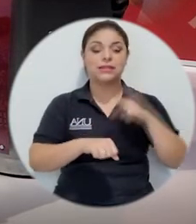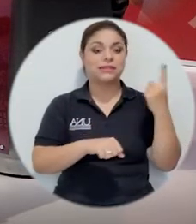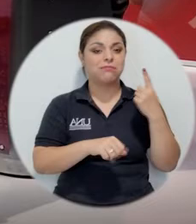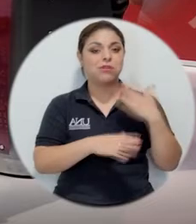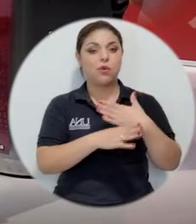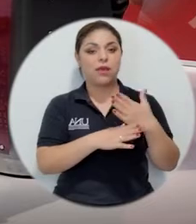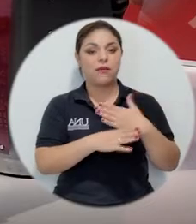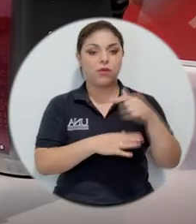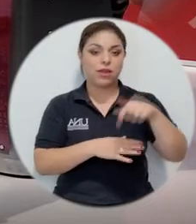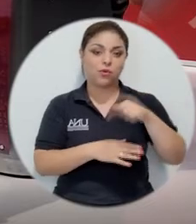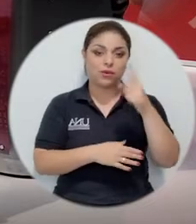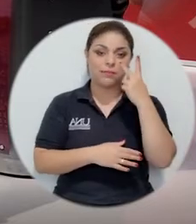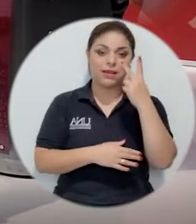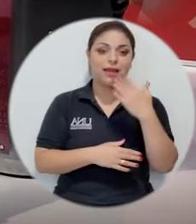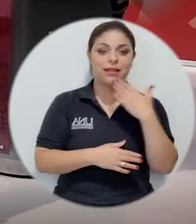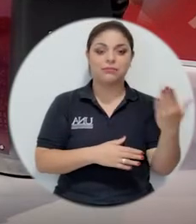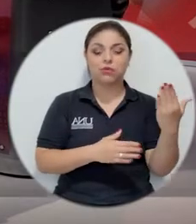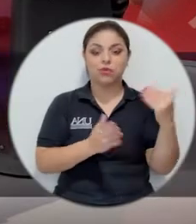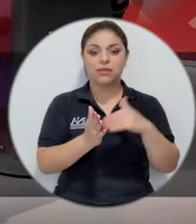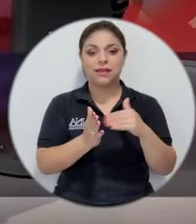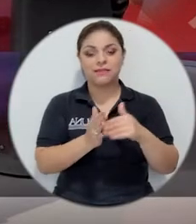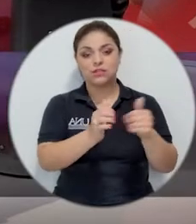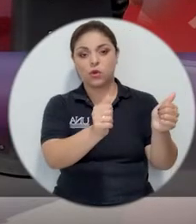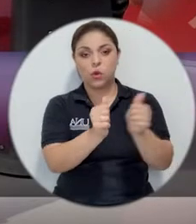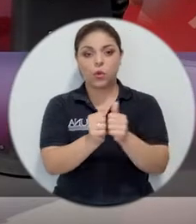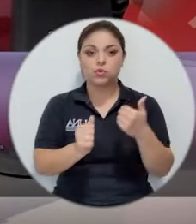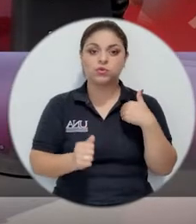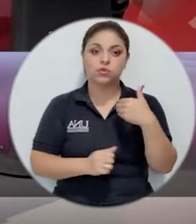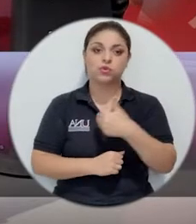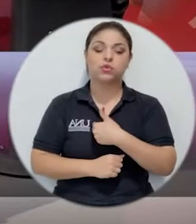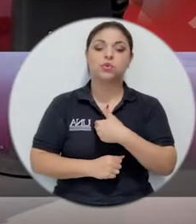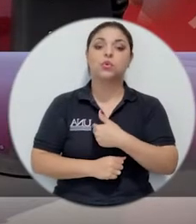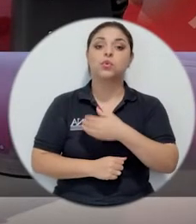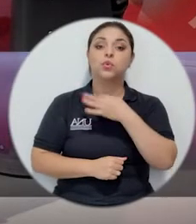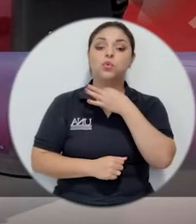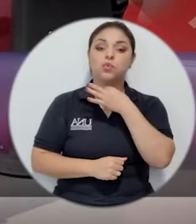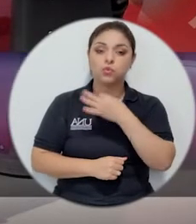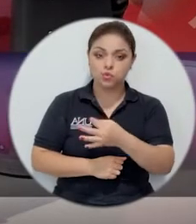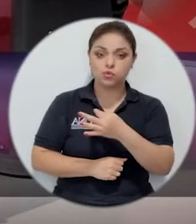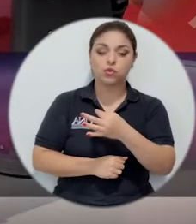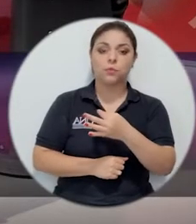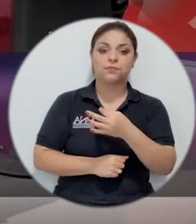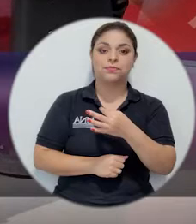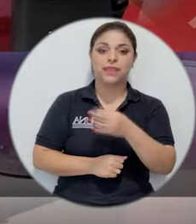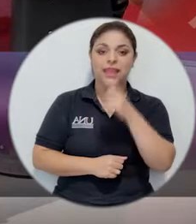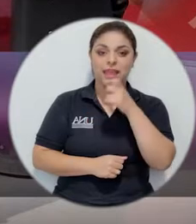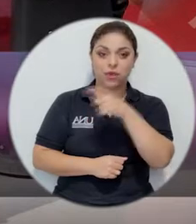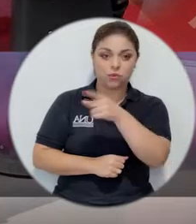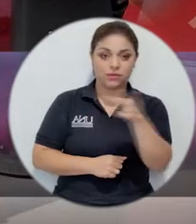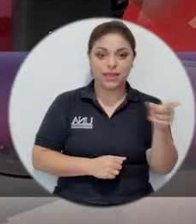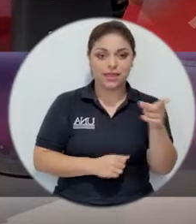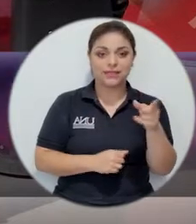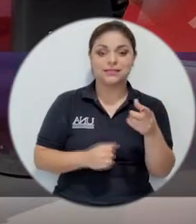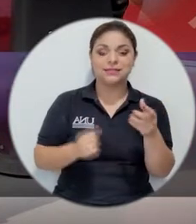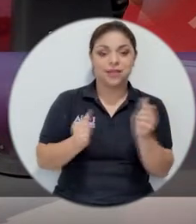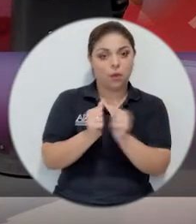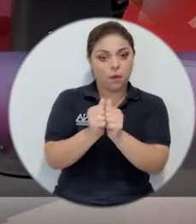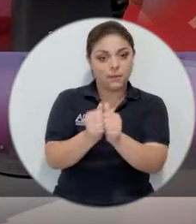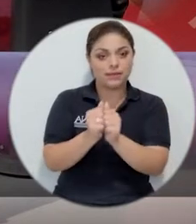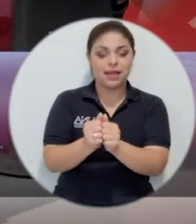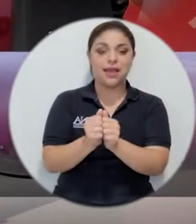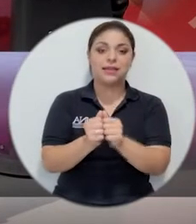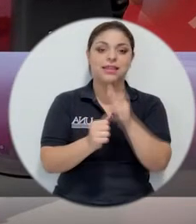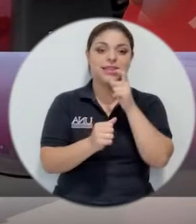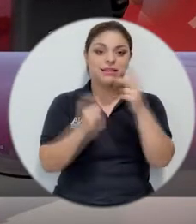por estar de nuevo con nosotros. Un gusto, Maribel, estar con usted y con los que nos escuchan y ven. Como veíamos en el bloque anterior con Marco